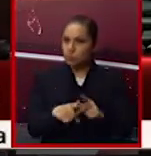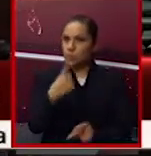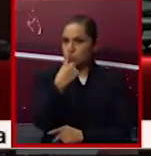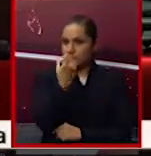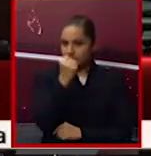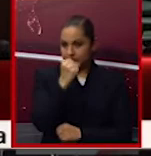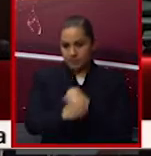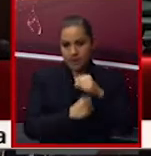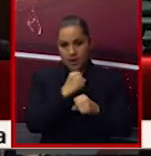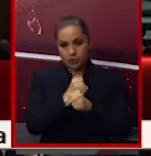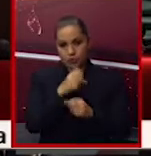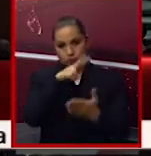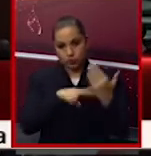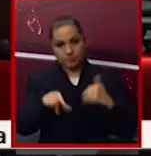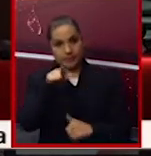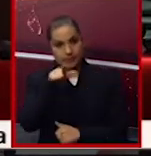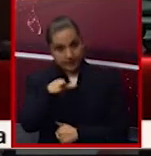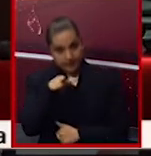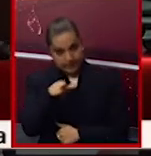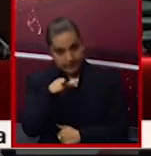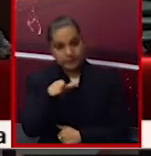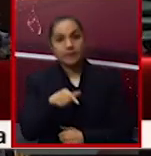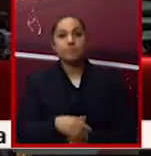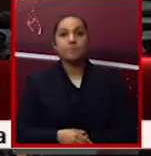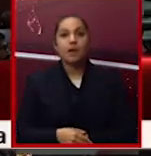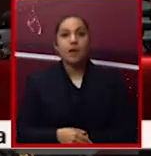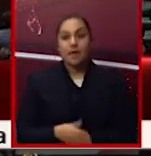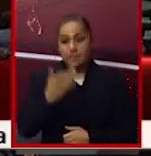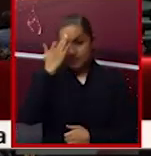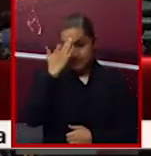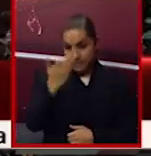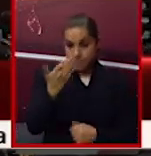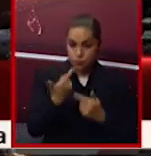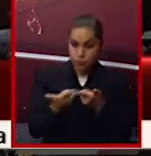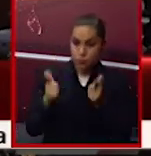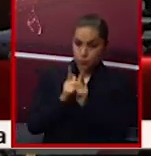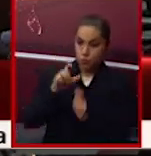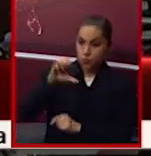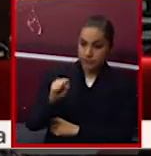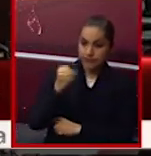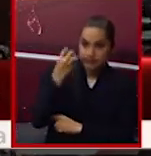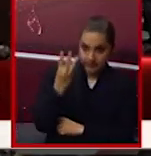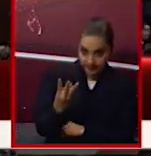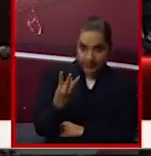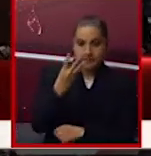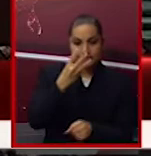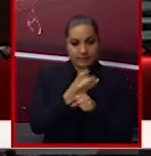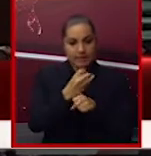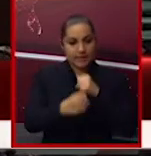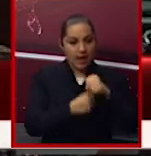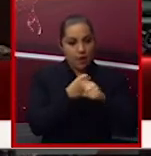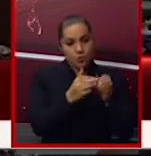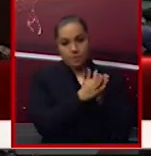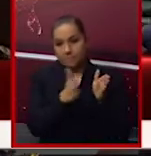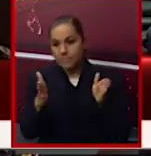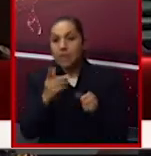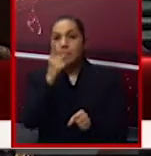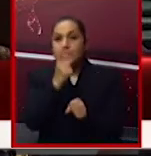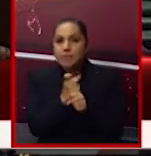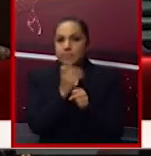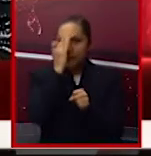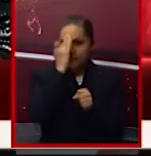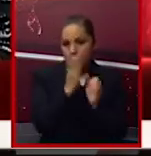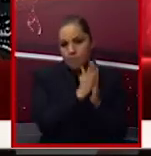de 2017, el primer periodo de sesiones ordinarias del tercer año de